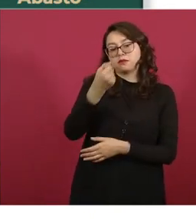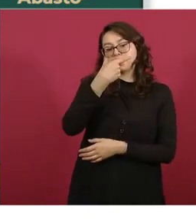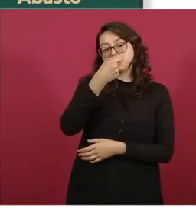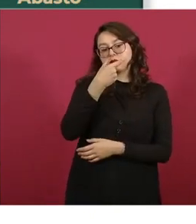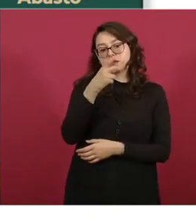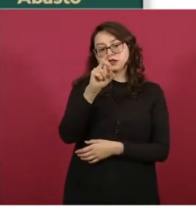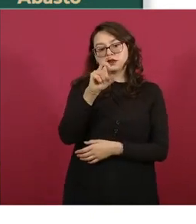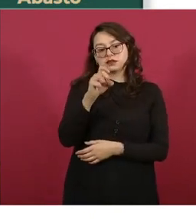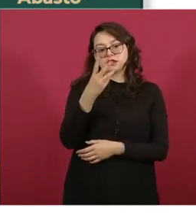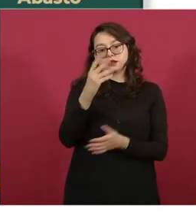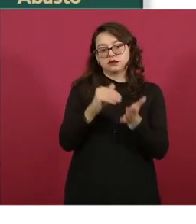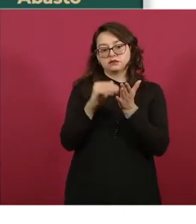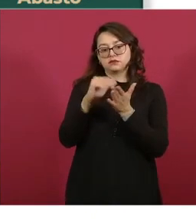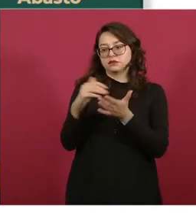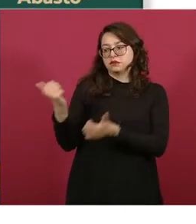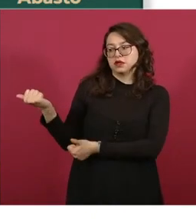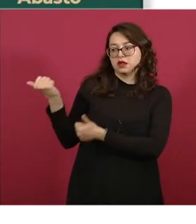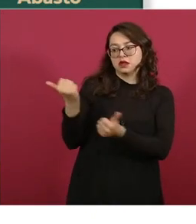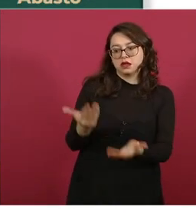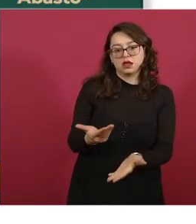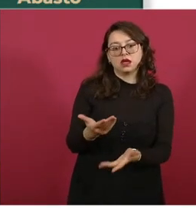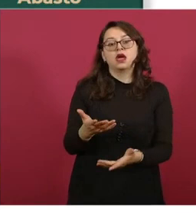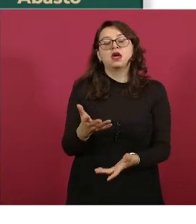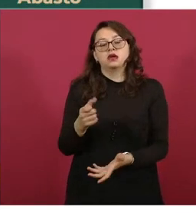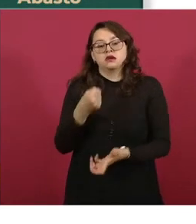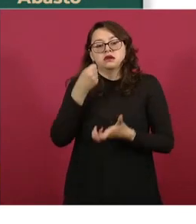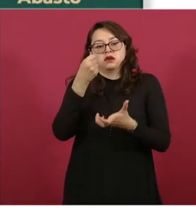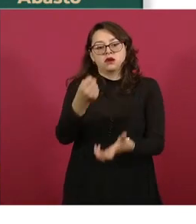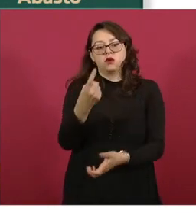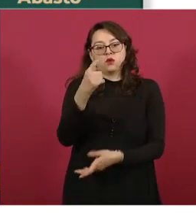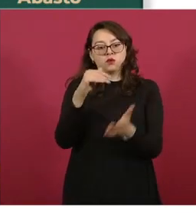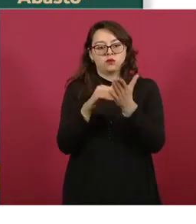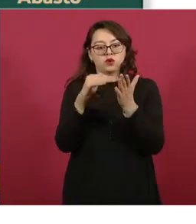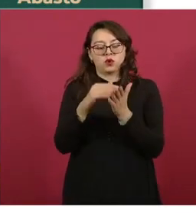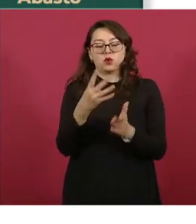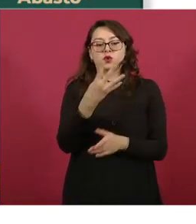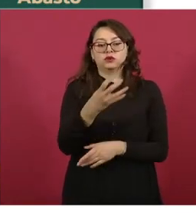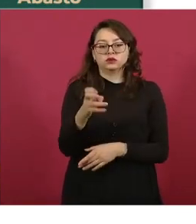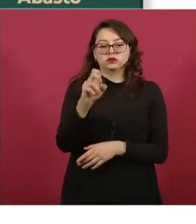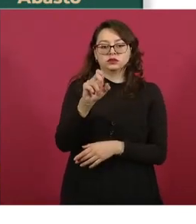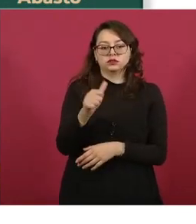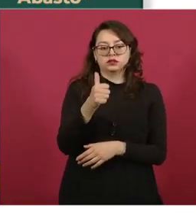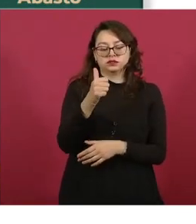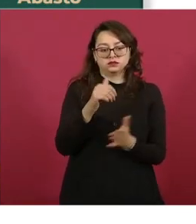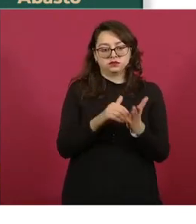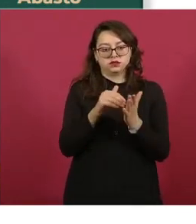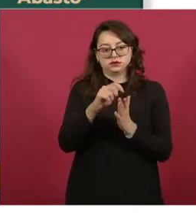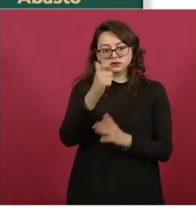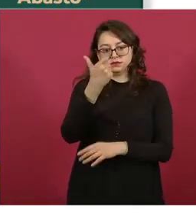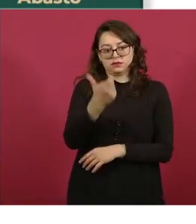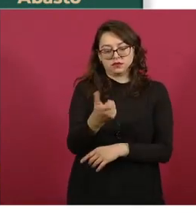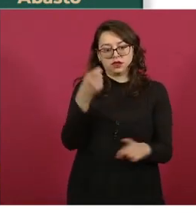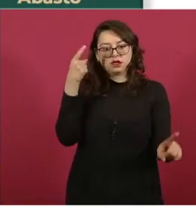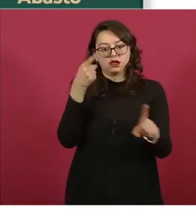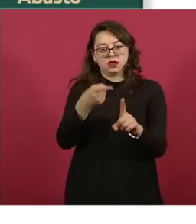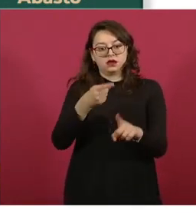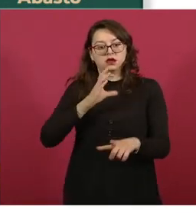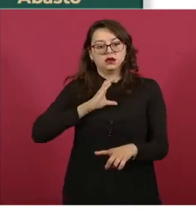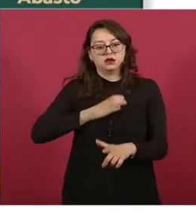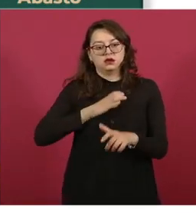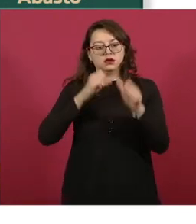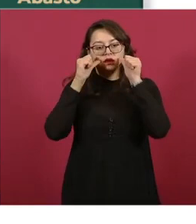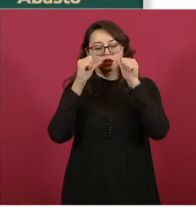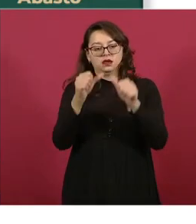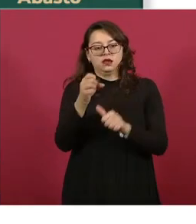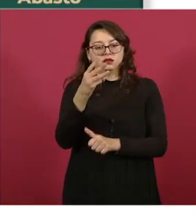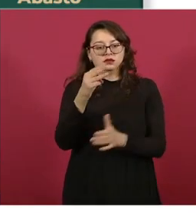piezas, una inversión de 1.436 millones de pesos para medicamentos en el estado de Hidalgo y se han brindado